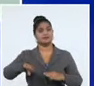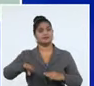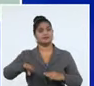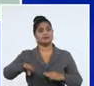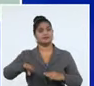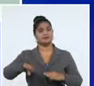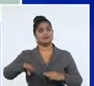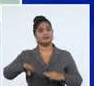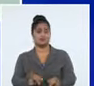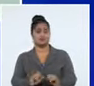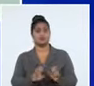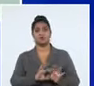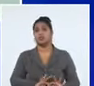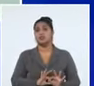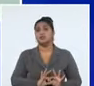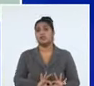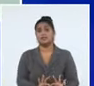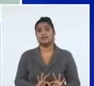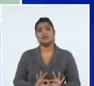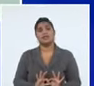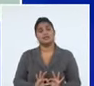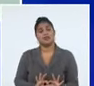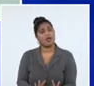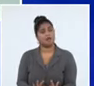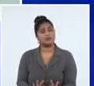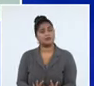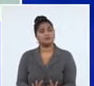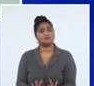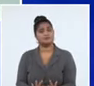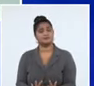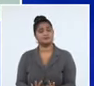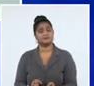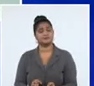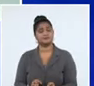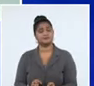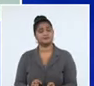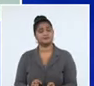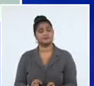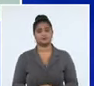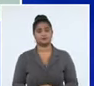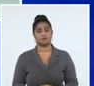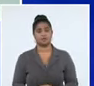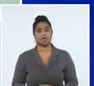incidencia, pues la tienen ahí, se puede ver bien.